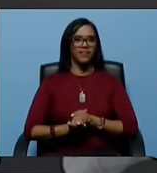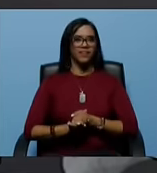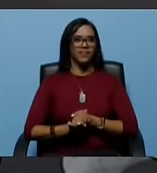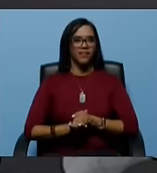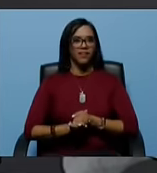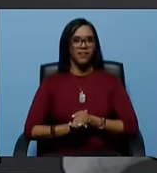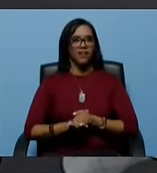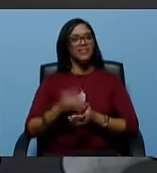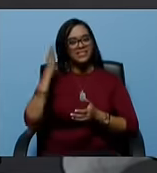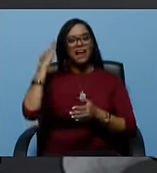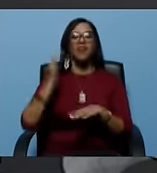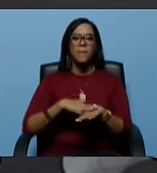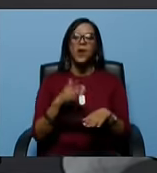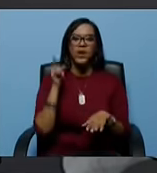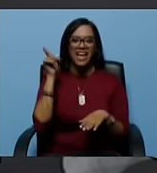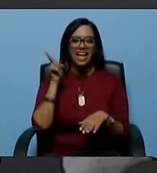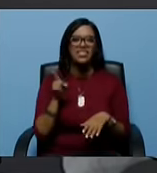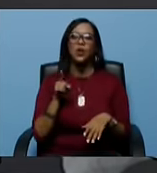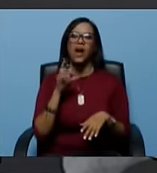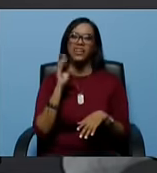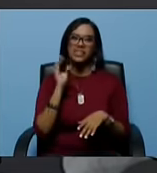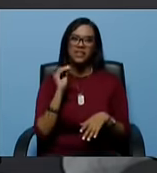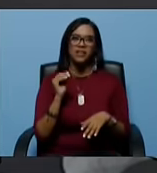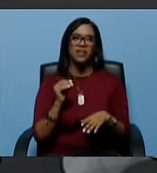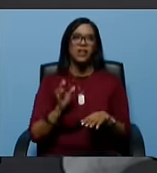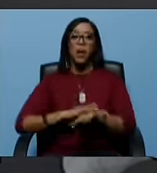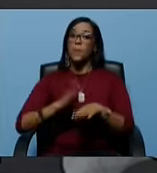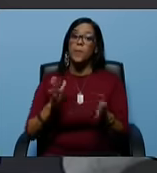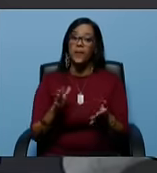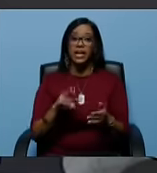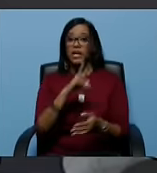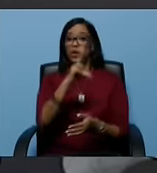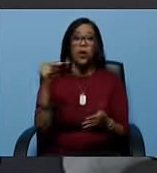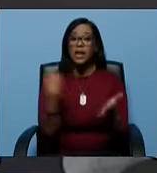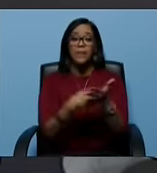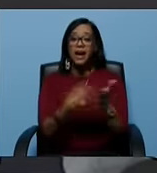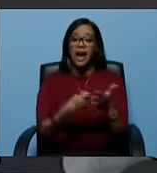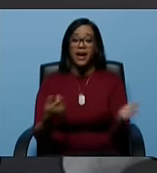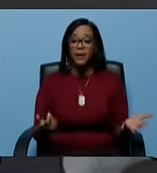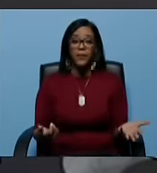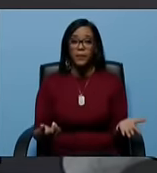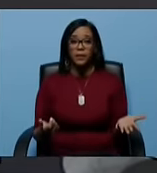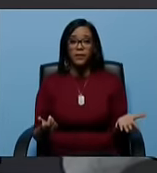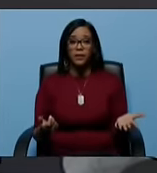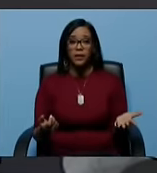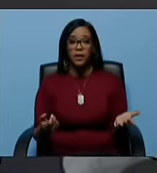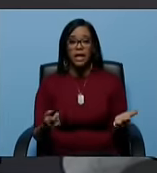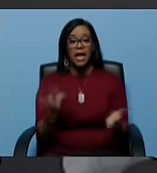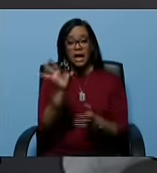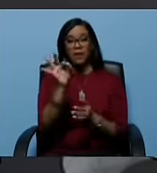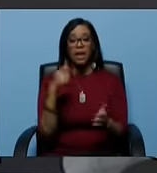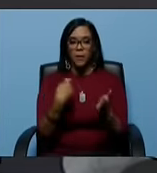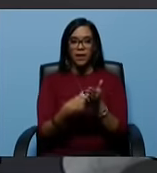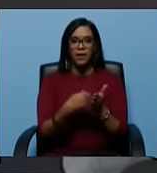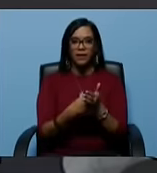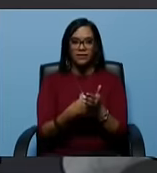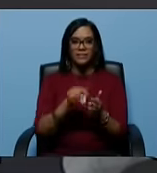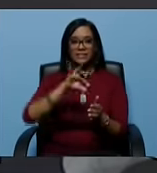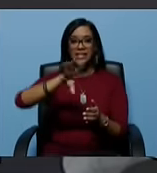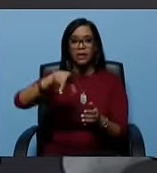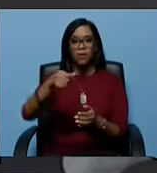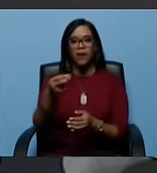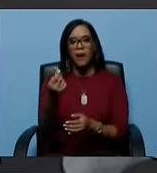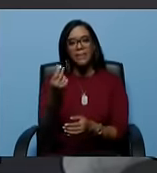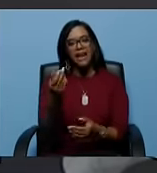Claro, ¿sabe por qué ellos salen ahora diciendo que lo están... Porque no les pagaron. O sea, el que designaron para que les pagara, se robó la